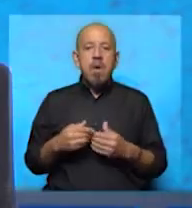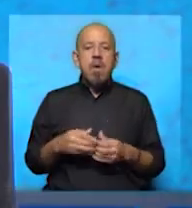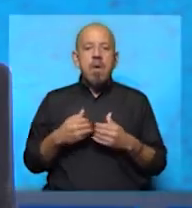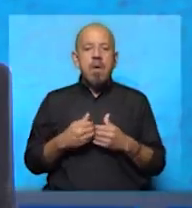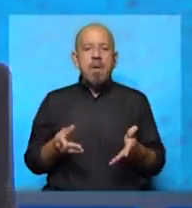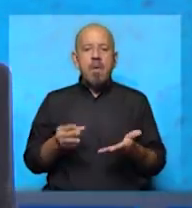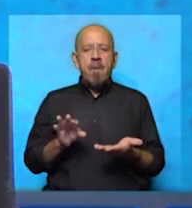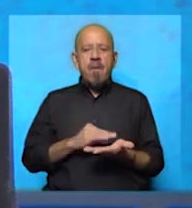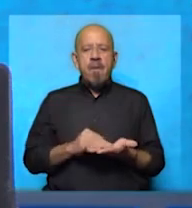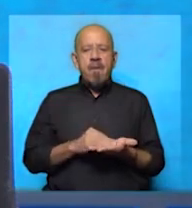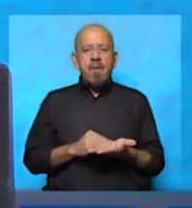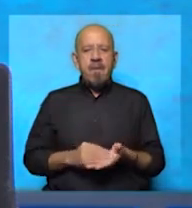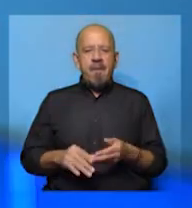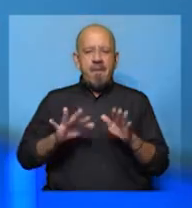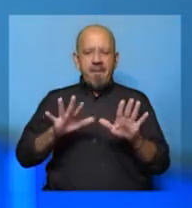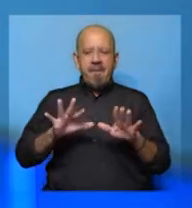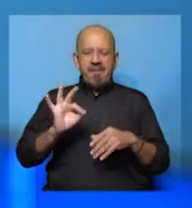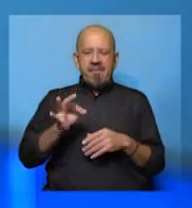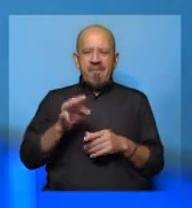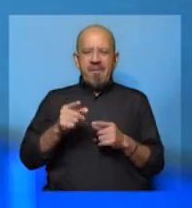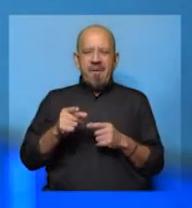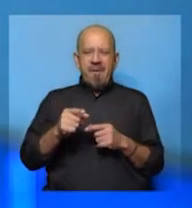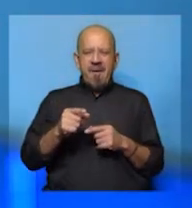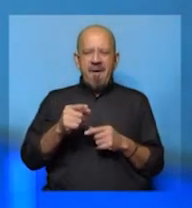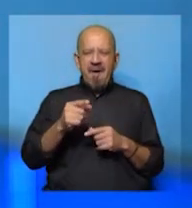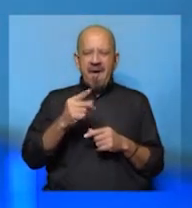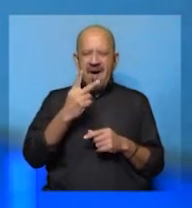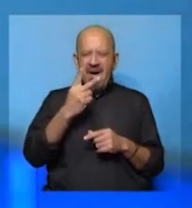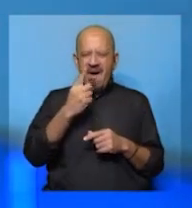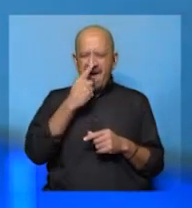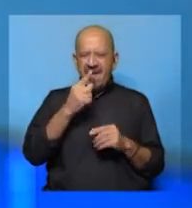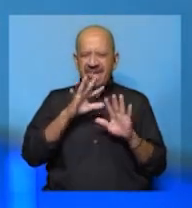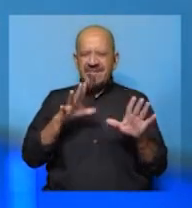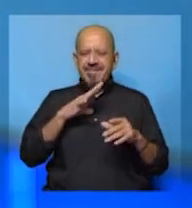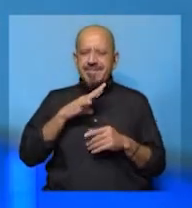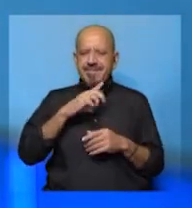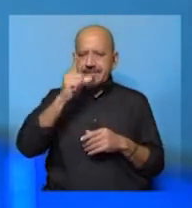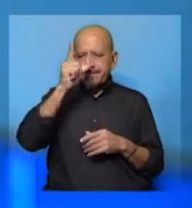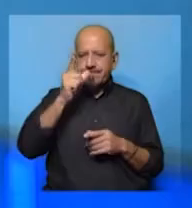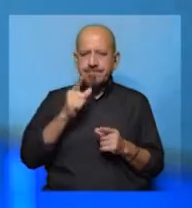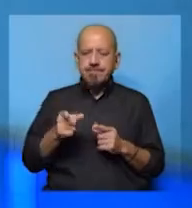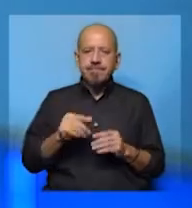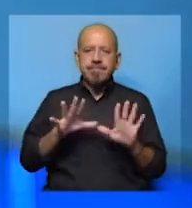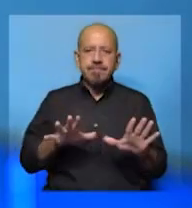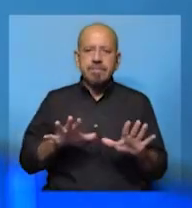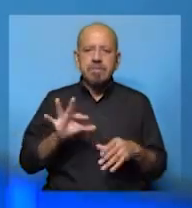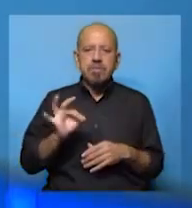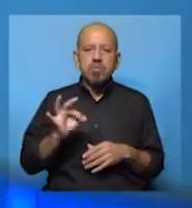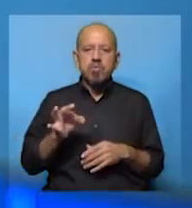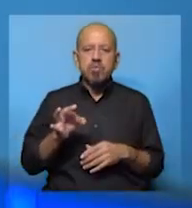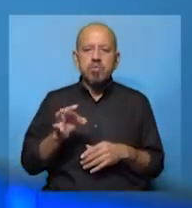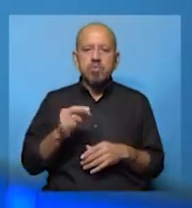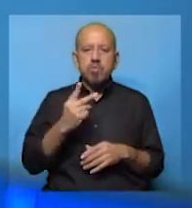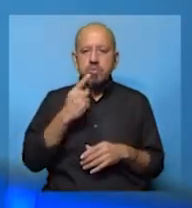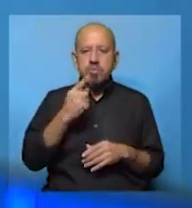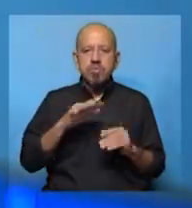no porque el 10 de octubre de 2010 o sea yo había asumido en julio 10 de octubre del 2010 se